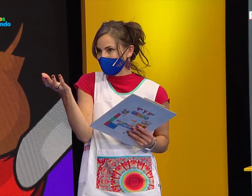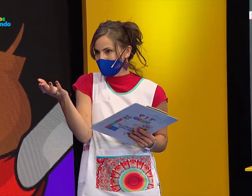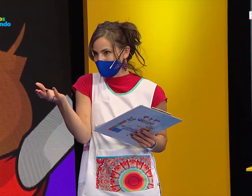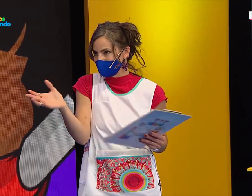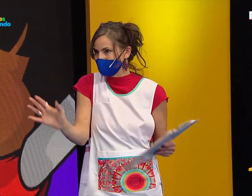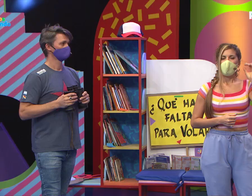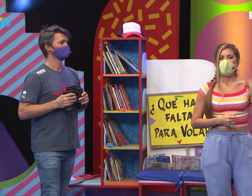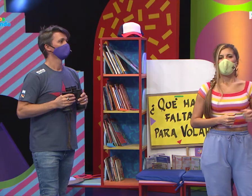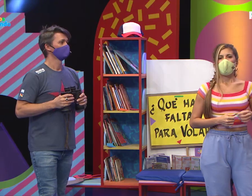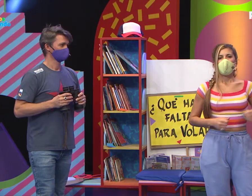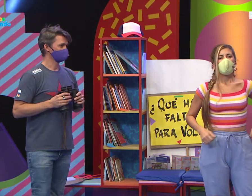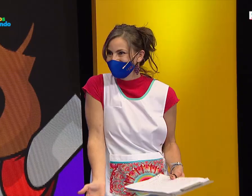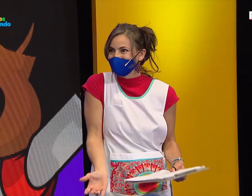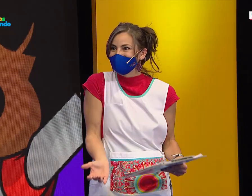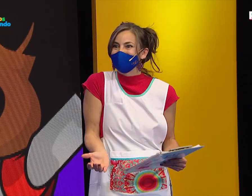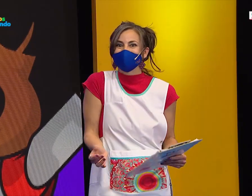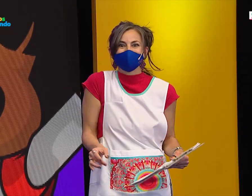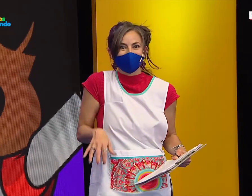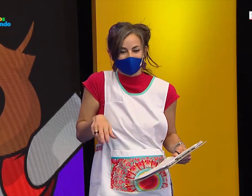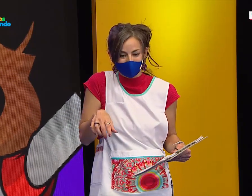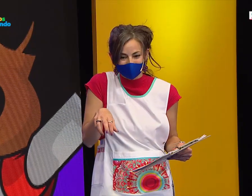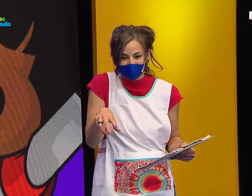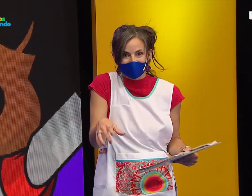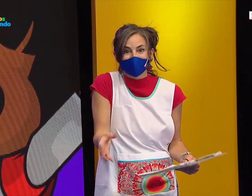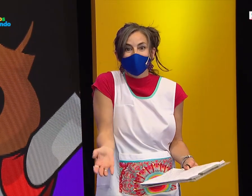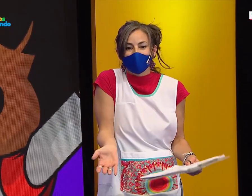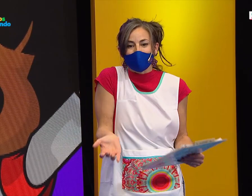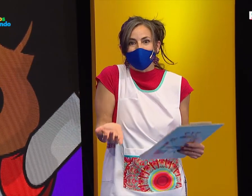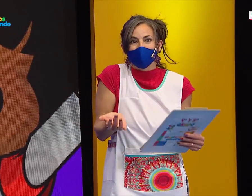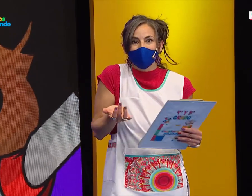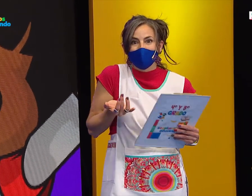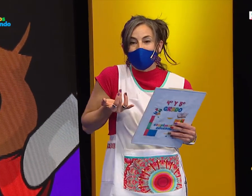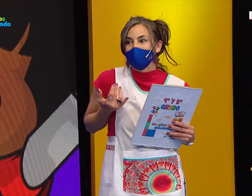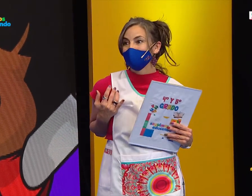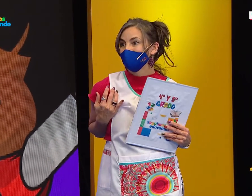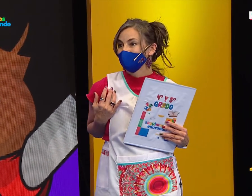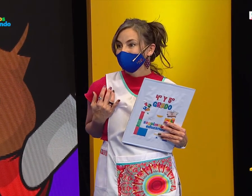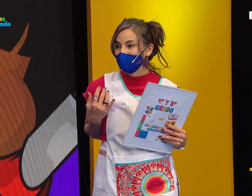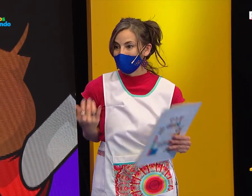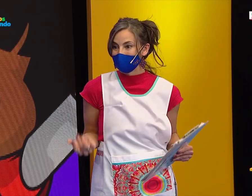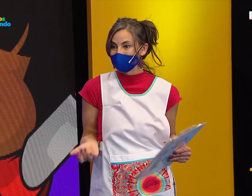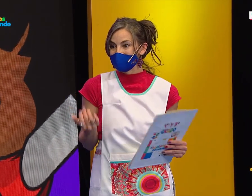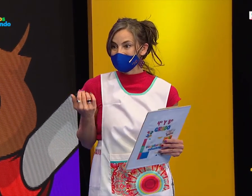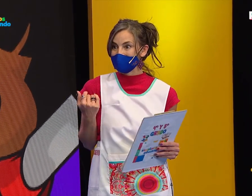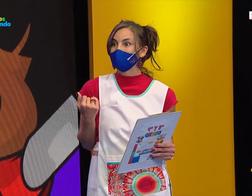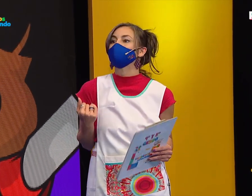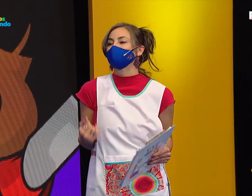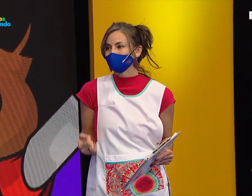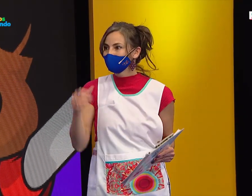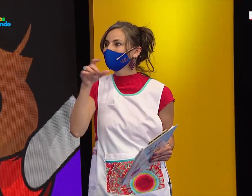pasa con los aviones, vieron que es igual. Igualito. ¿No? Que viene ese, como ese carreteo y que cuando despegan, traen las patas hacia